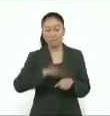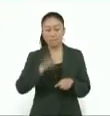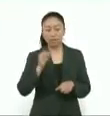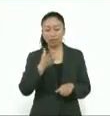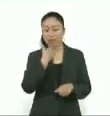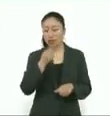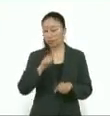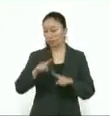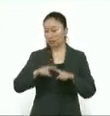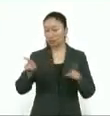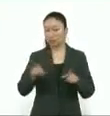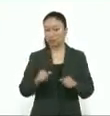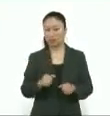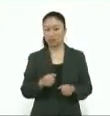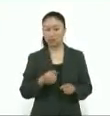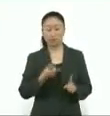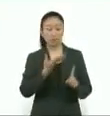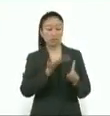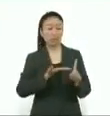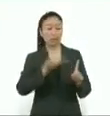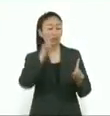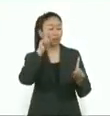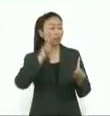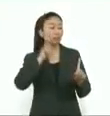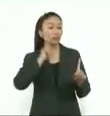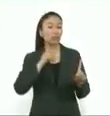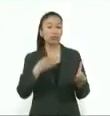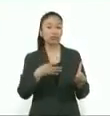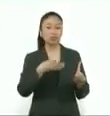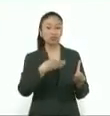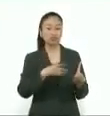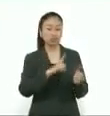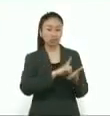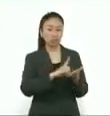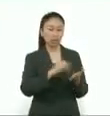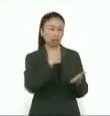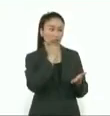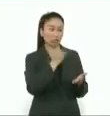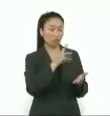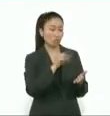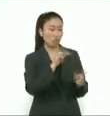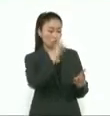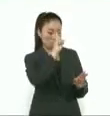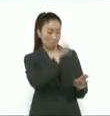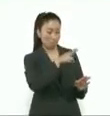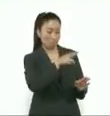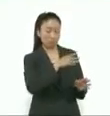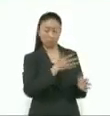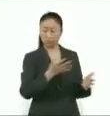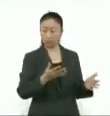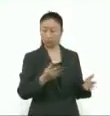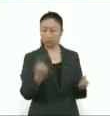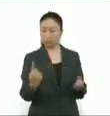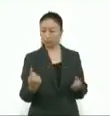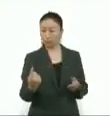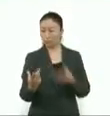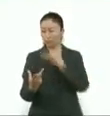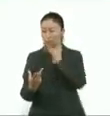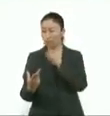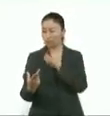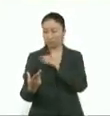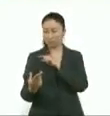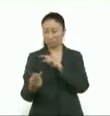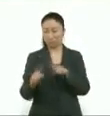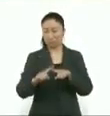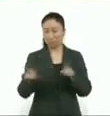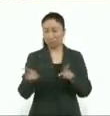exige perfección y que piensen que no tenemos derecho a equivocarnos. Pero esa es todavía la realidad de nuestro sistema